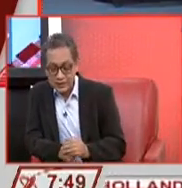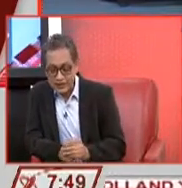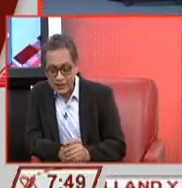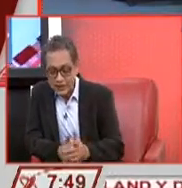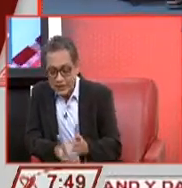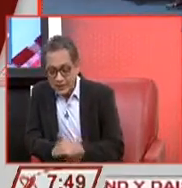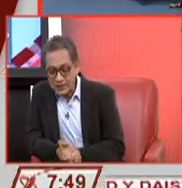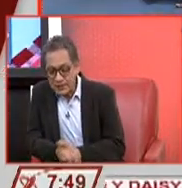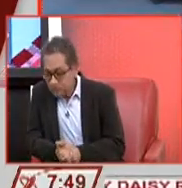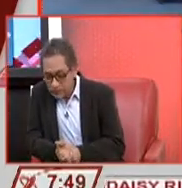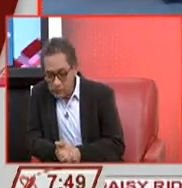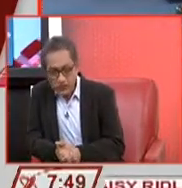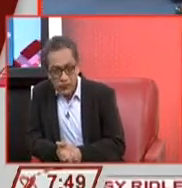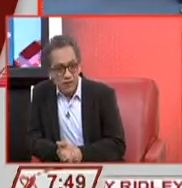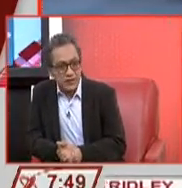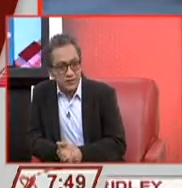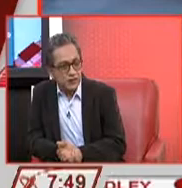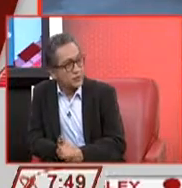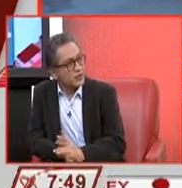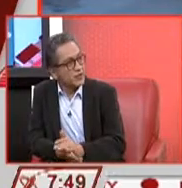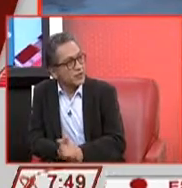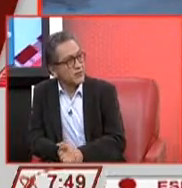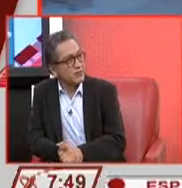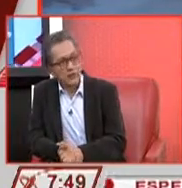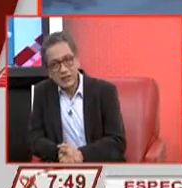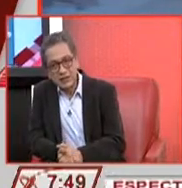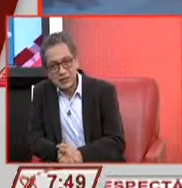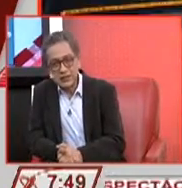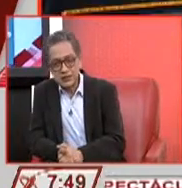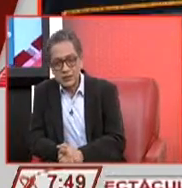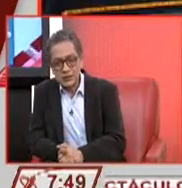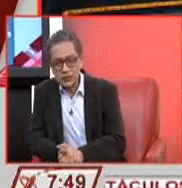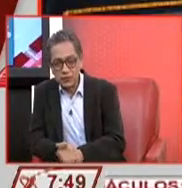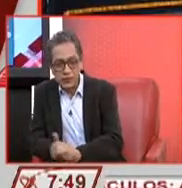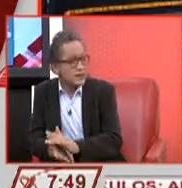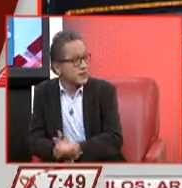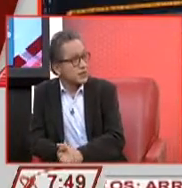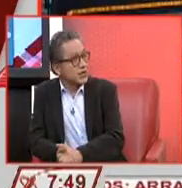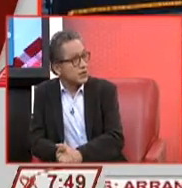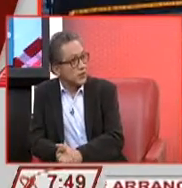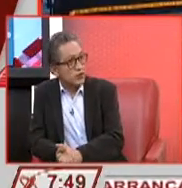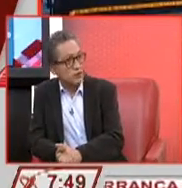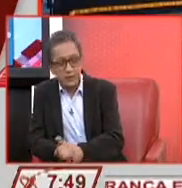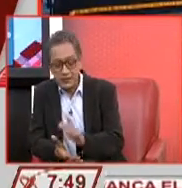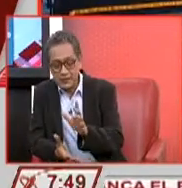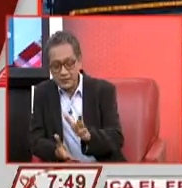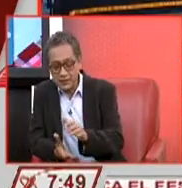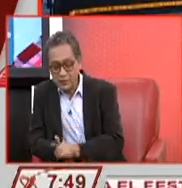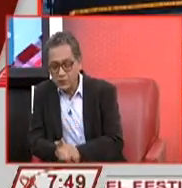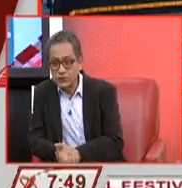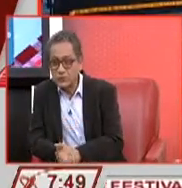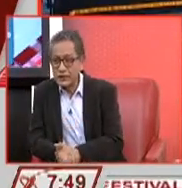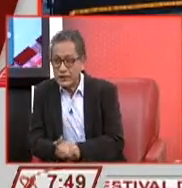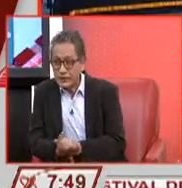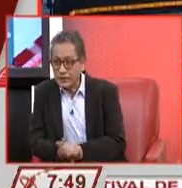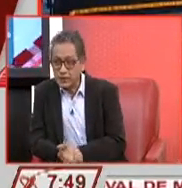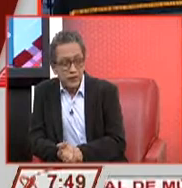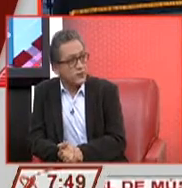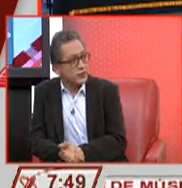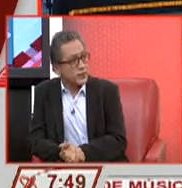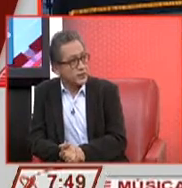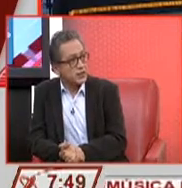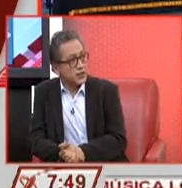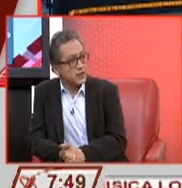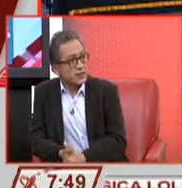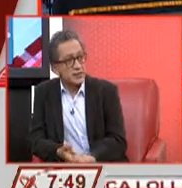de esta riqueza. Y nos recuerda pensamientos realmente muy interesantes, como ese de Nezahualcóyotl que fijó